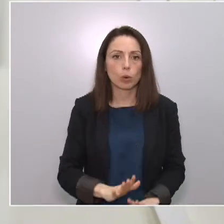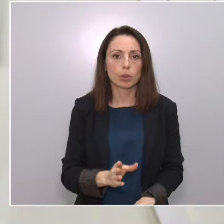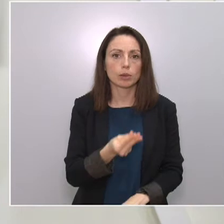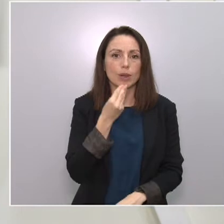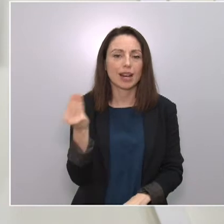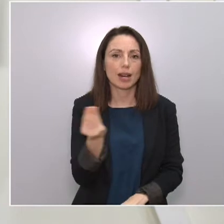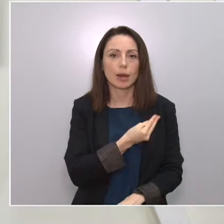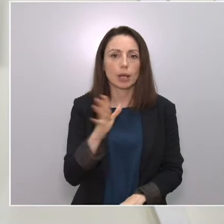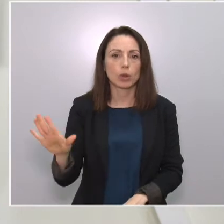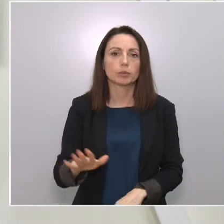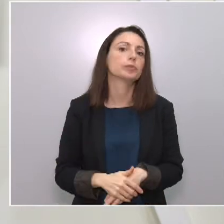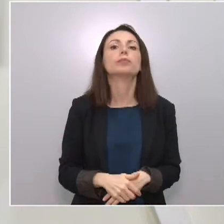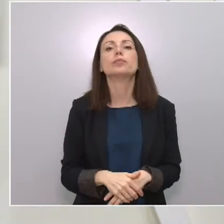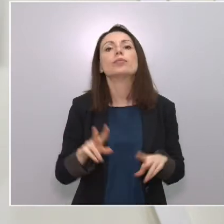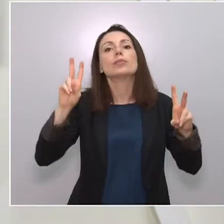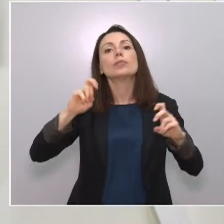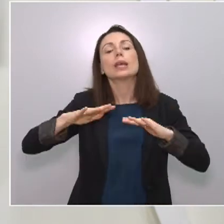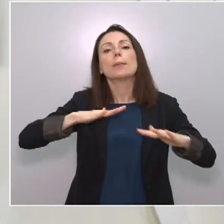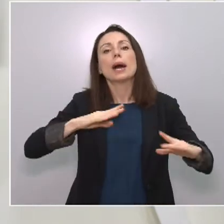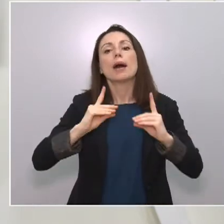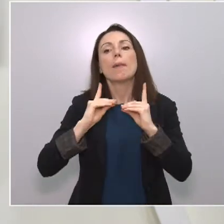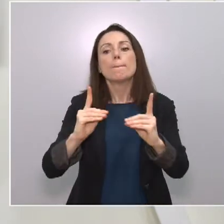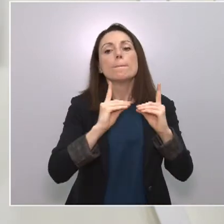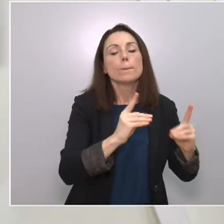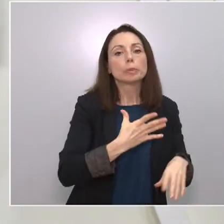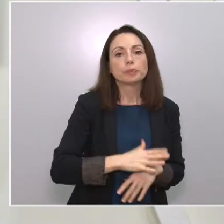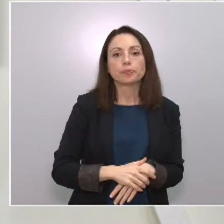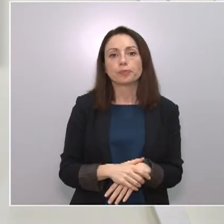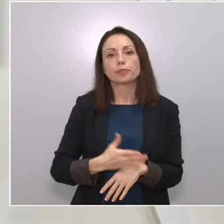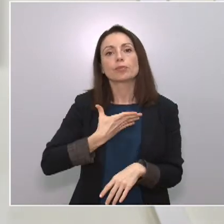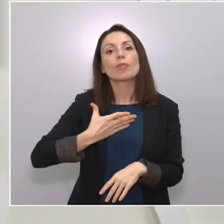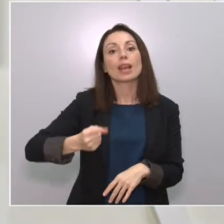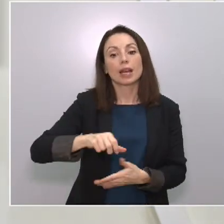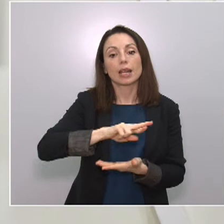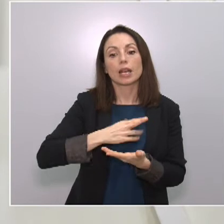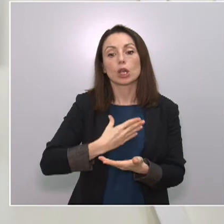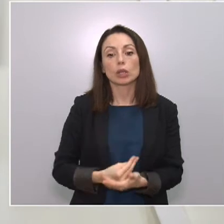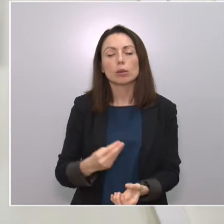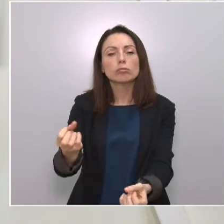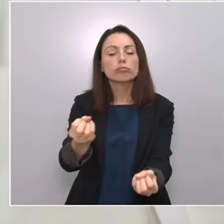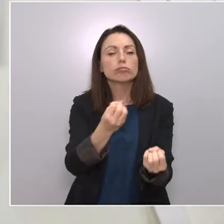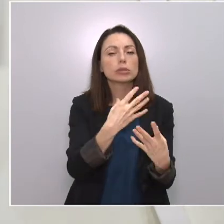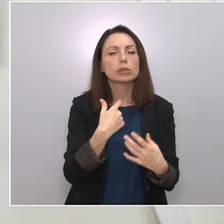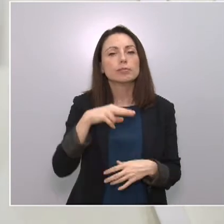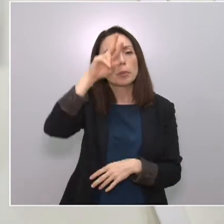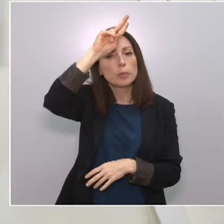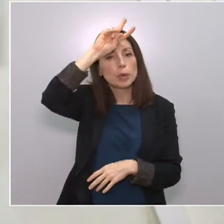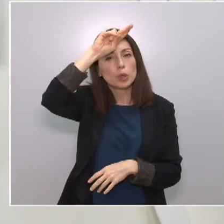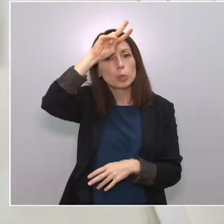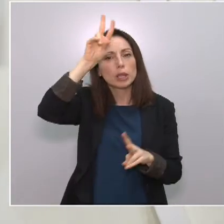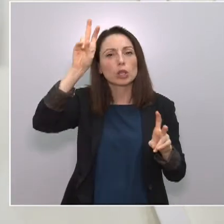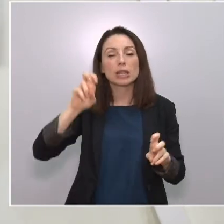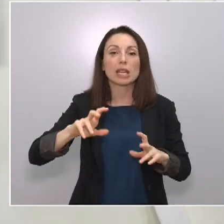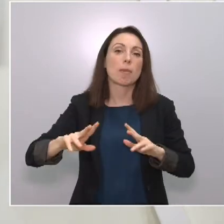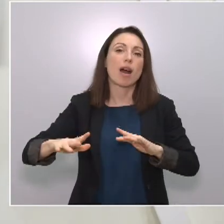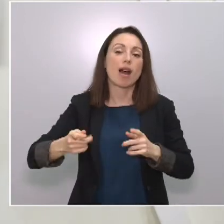la movilidad, a los alcaldes de la región de Murcia, así siempre nos han trasladado, les preocupa mucho ese control de